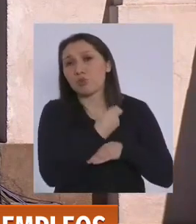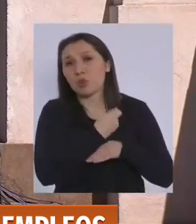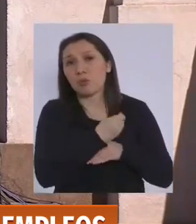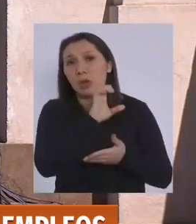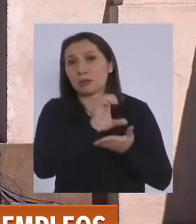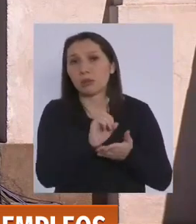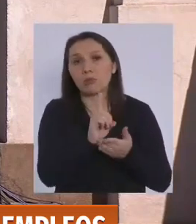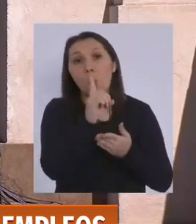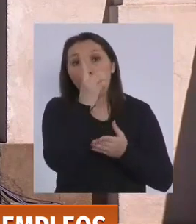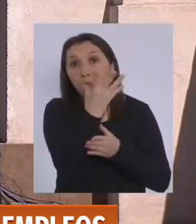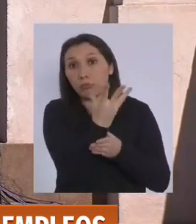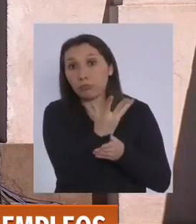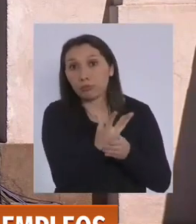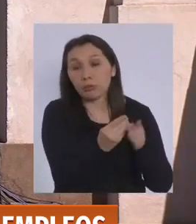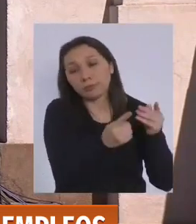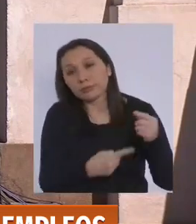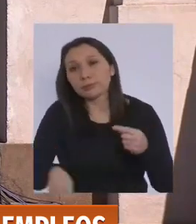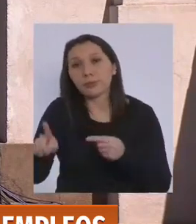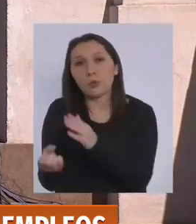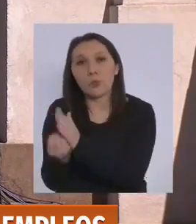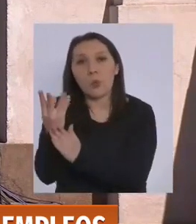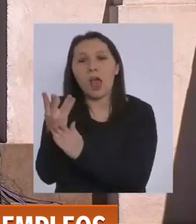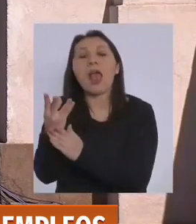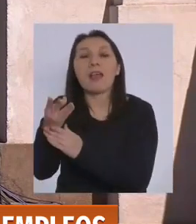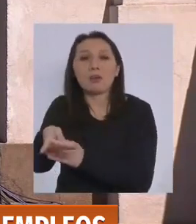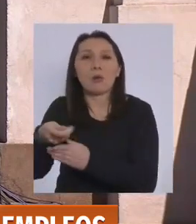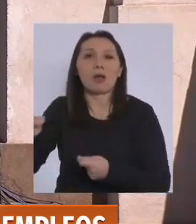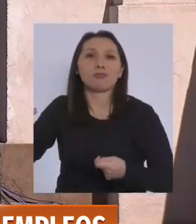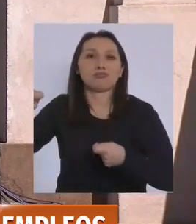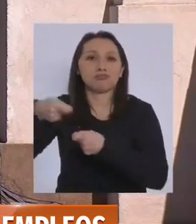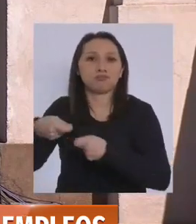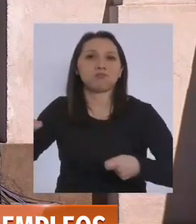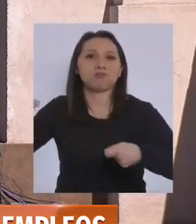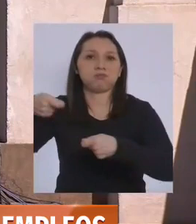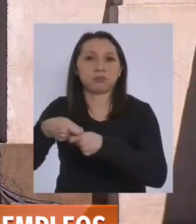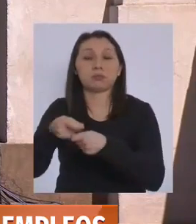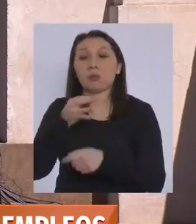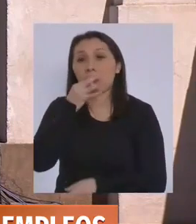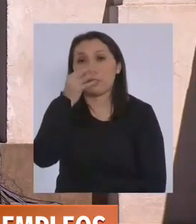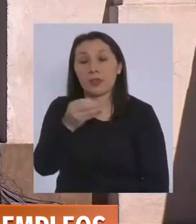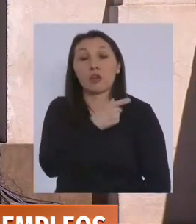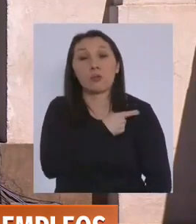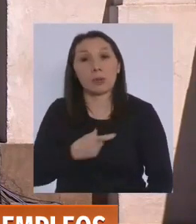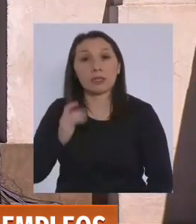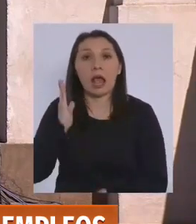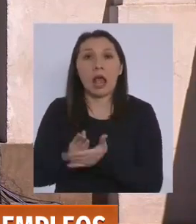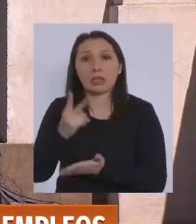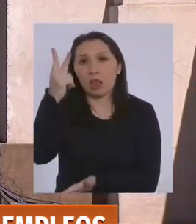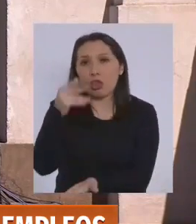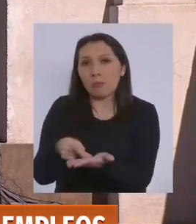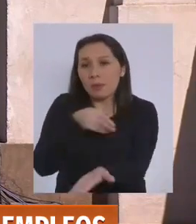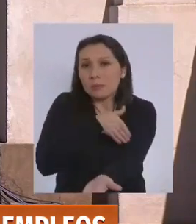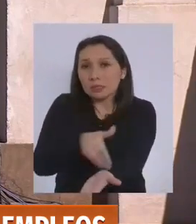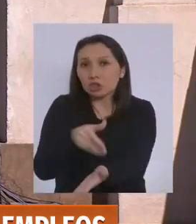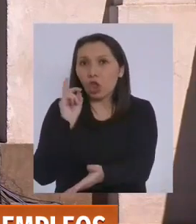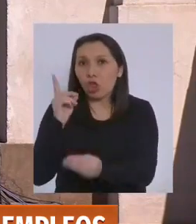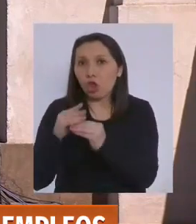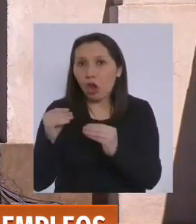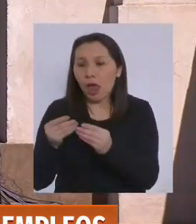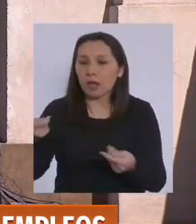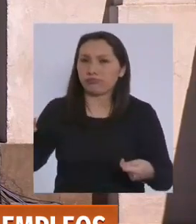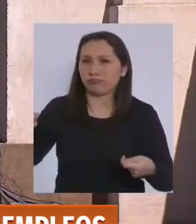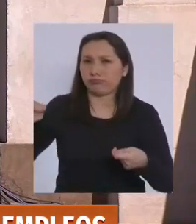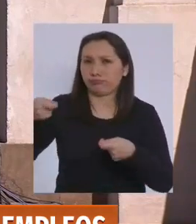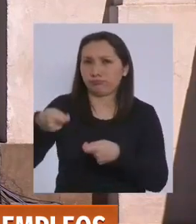retirando uno y complementándolo con otro, con un monto que, como dijo el presidente, es hasta 2.000 millones de dólares que vamos a